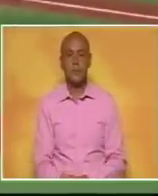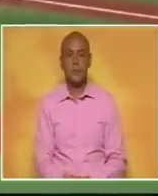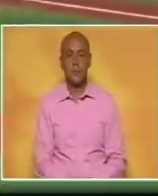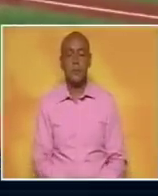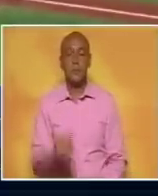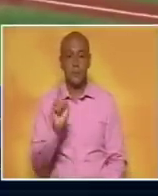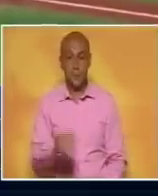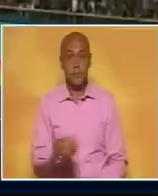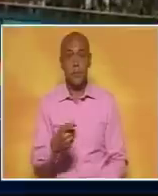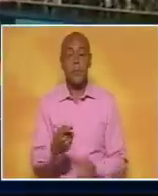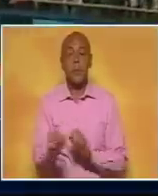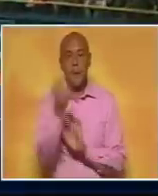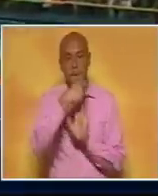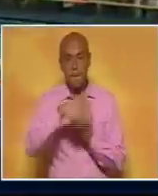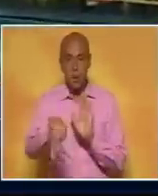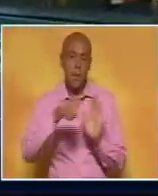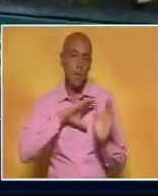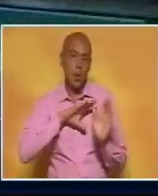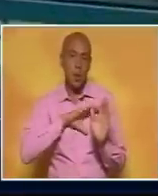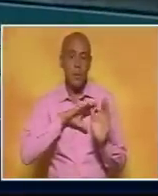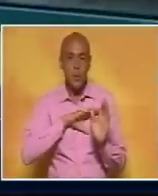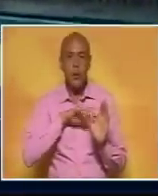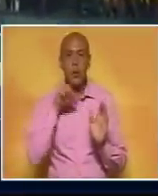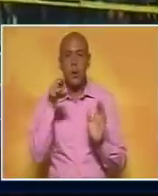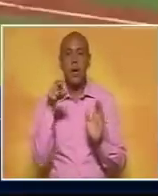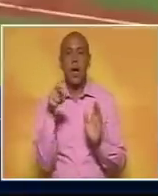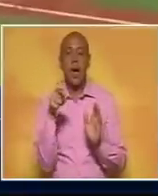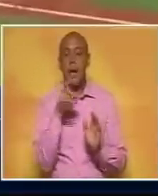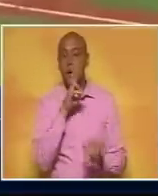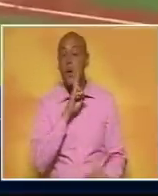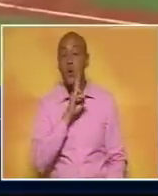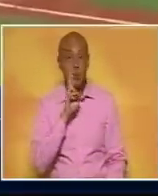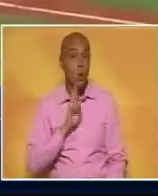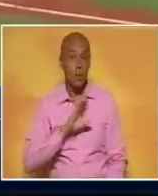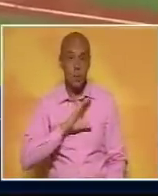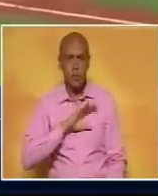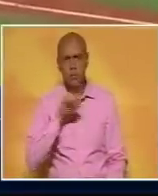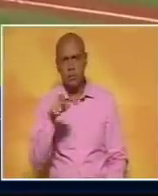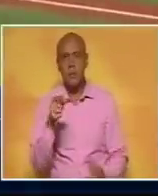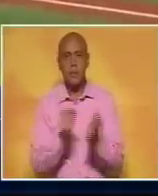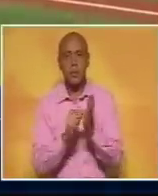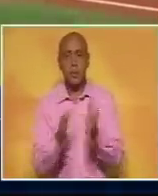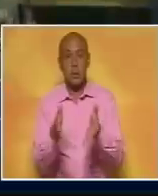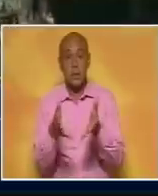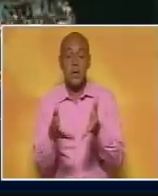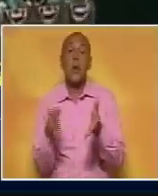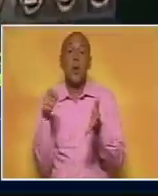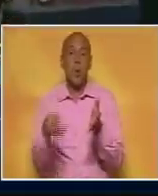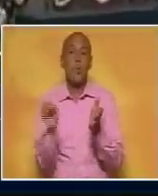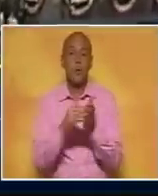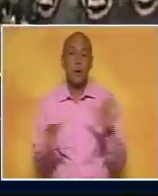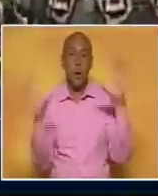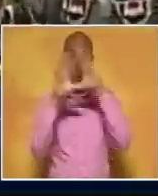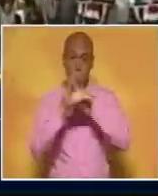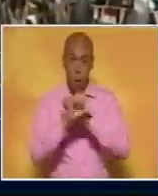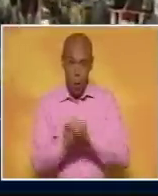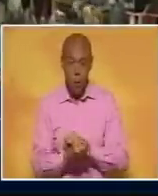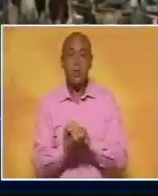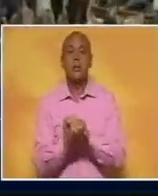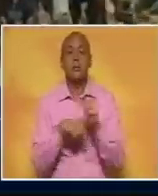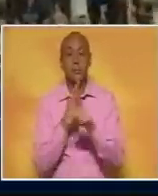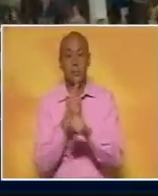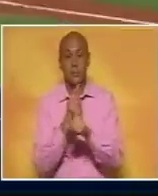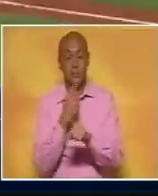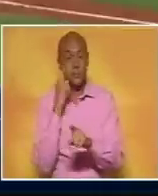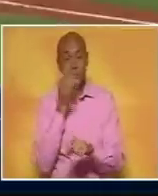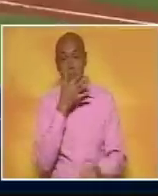Rays de Tampa Bay sigue con vida. Derrotó a Astros de Houston con pizarra de 10 carreras por 3 y tendrá al menos una noche más en esta postemporada. En el mismo primer episodio,